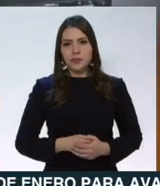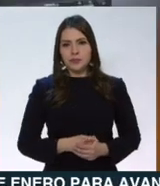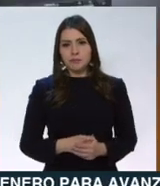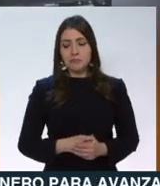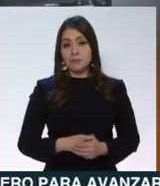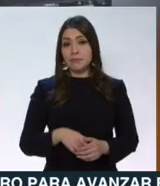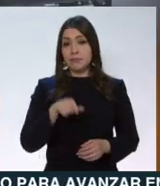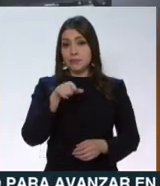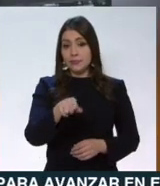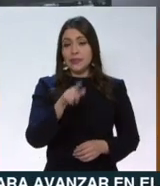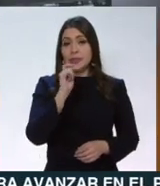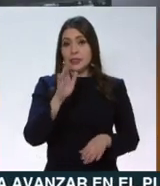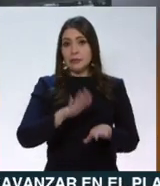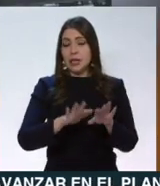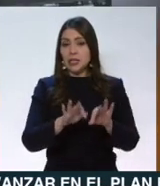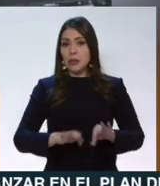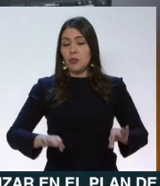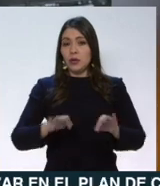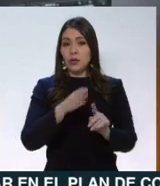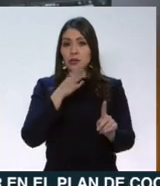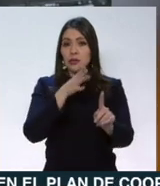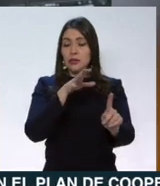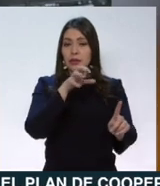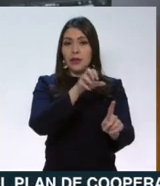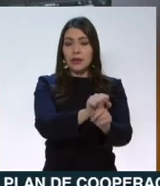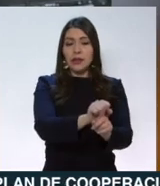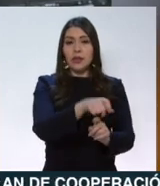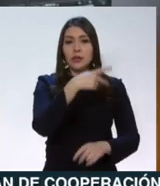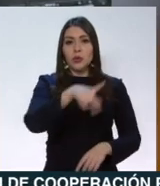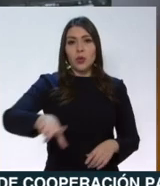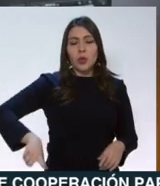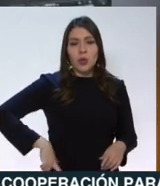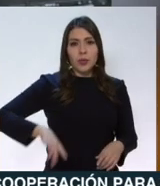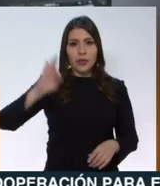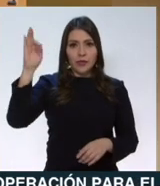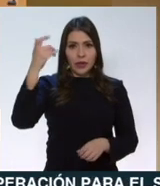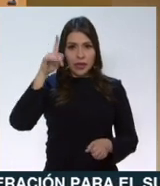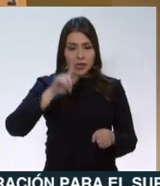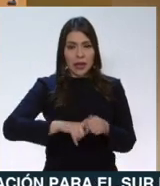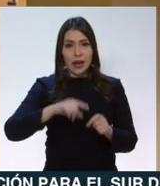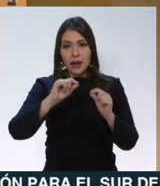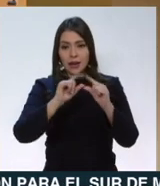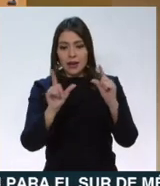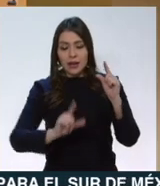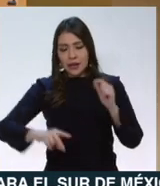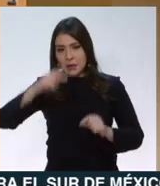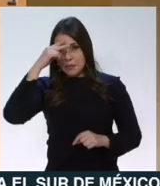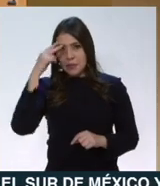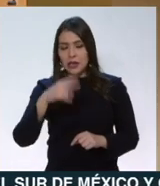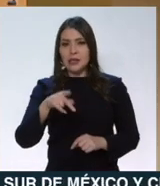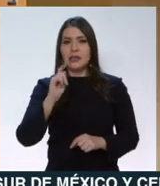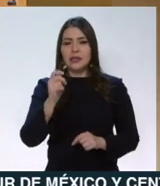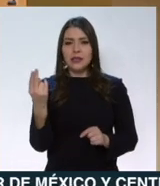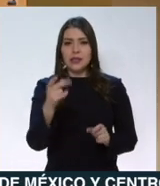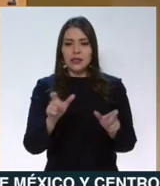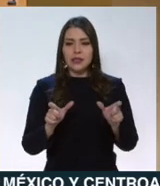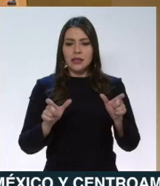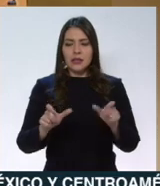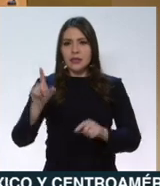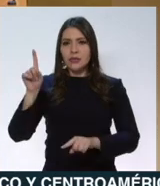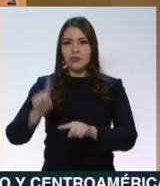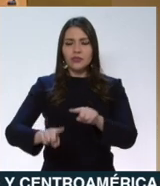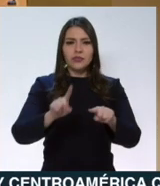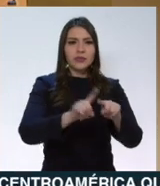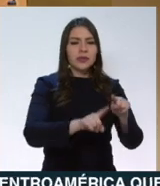que el gobierno federal, el Estado mexicano tiene en este momento, que es la seguridad, que es el combate a la impunidad